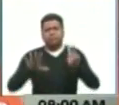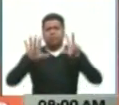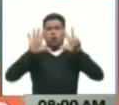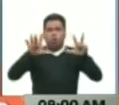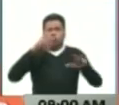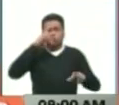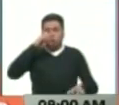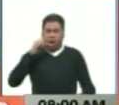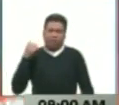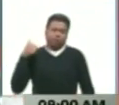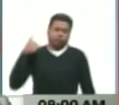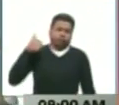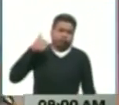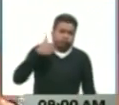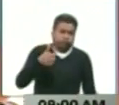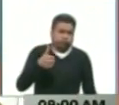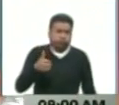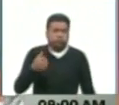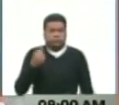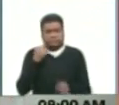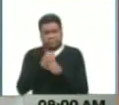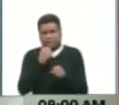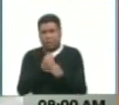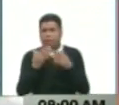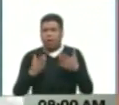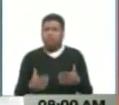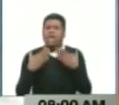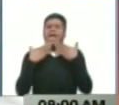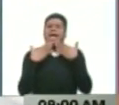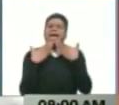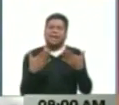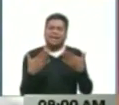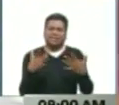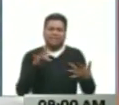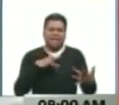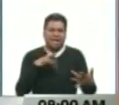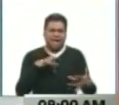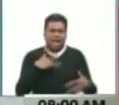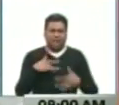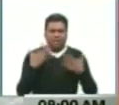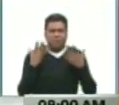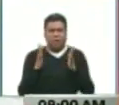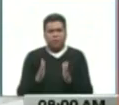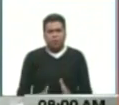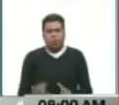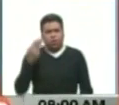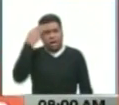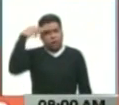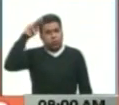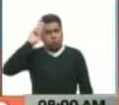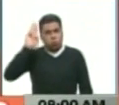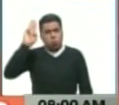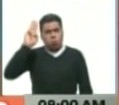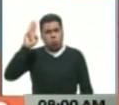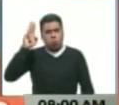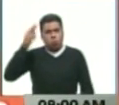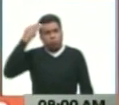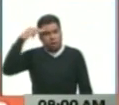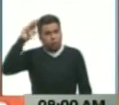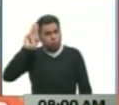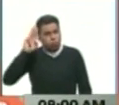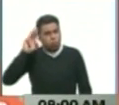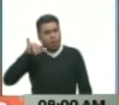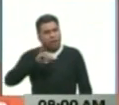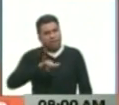de trabajo y agradecerle a los activadores, a las activadoras de Cuba y de Venezuela, que han hecho esta misión